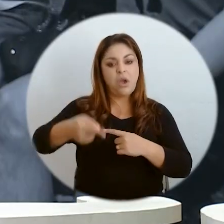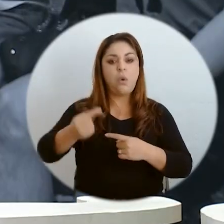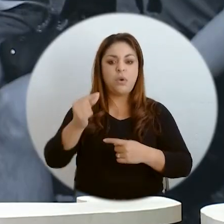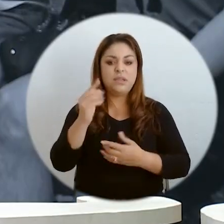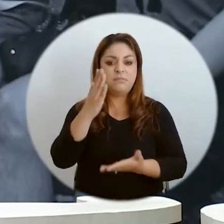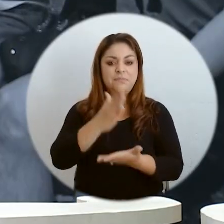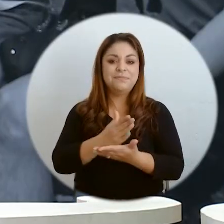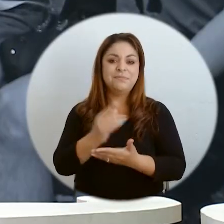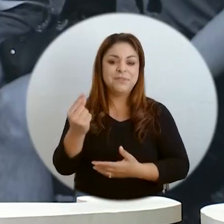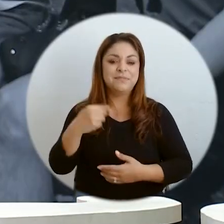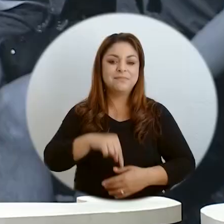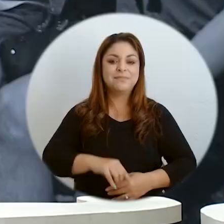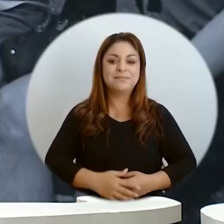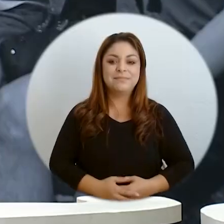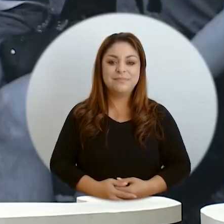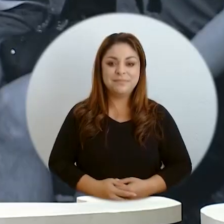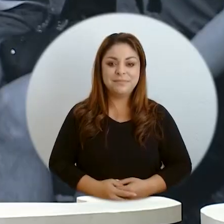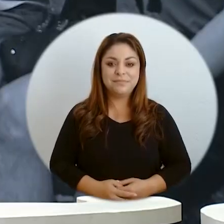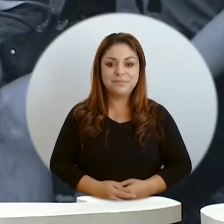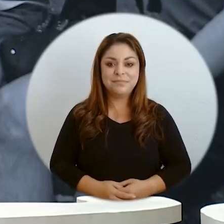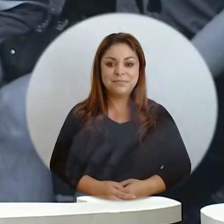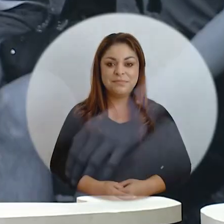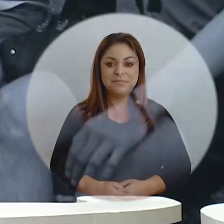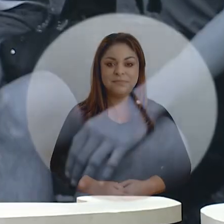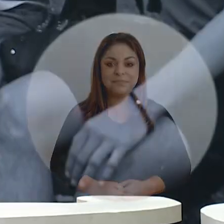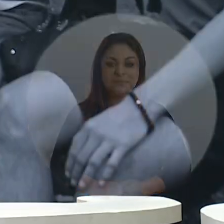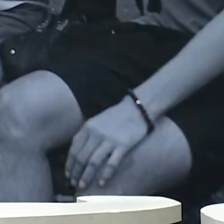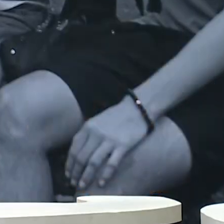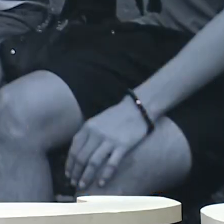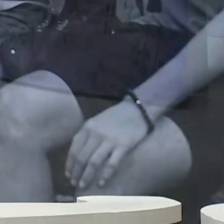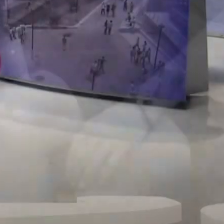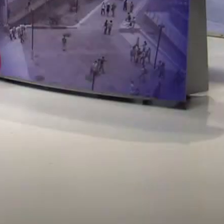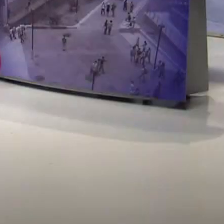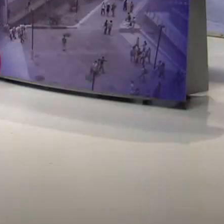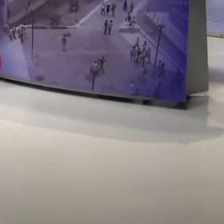mundiales. Vamos a hablar de este tema en el siguiente bloque. Quédese con Una Mirada, ya volvemos.